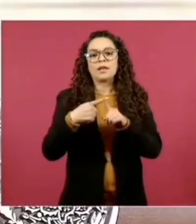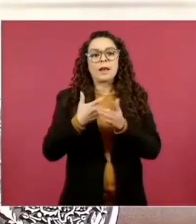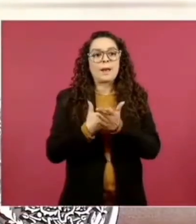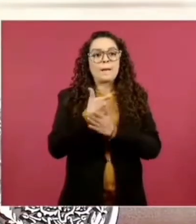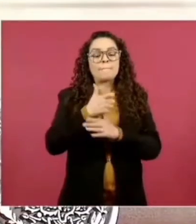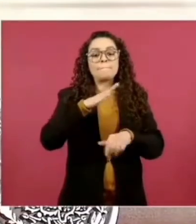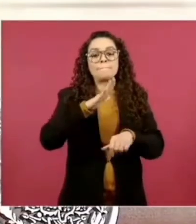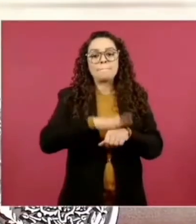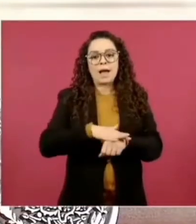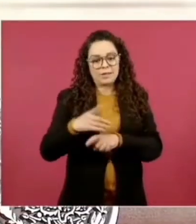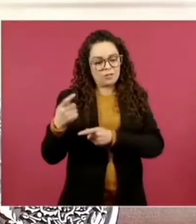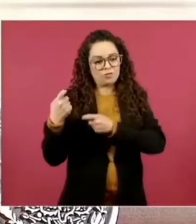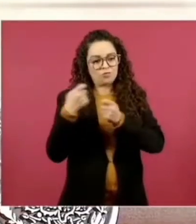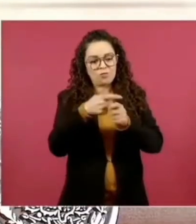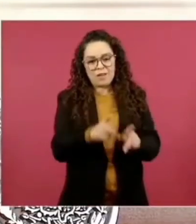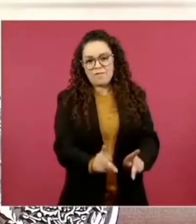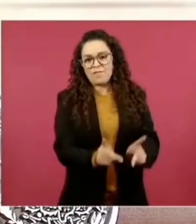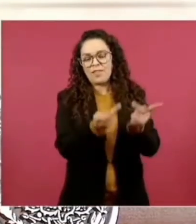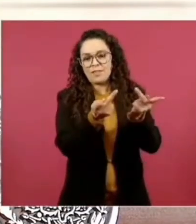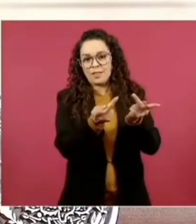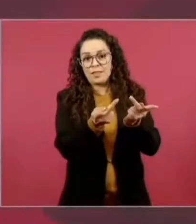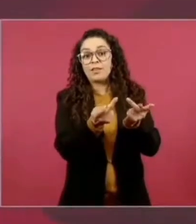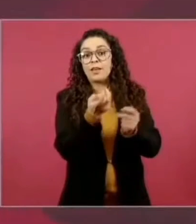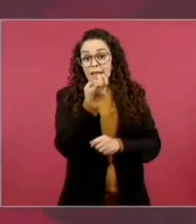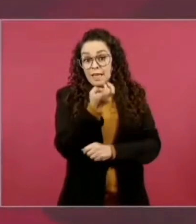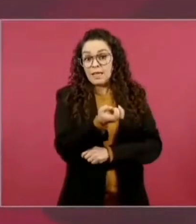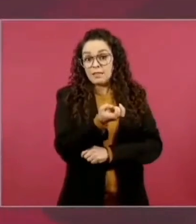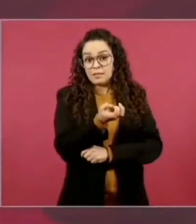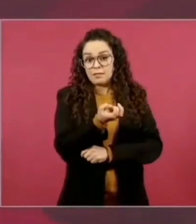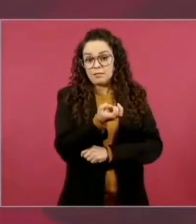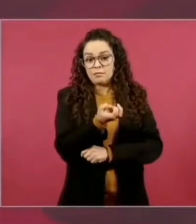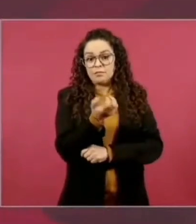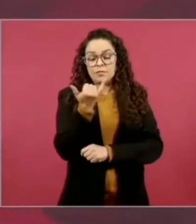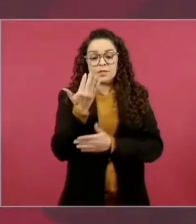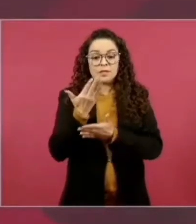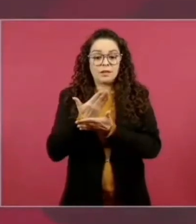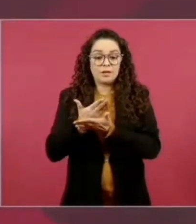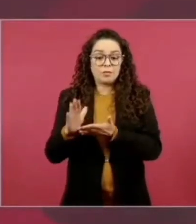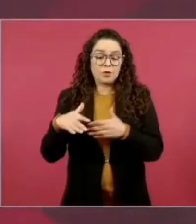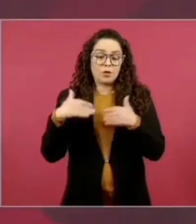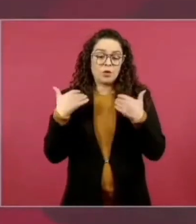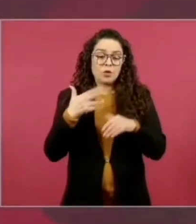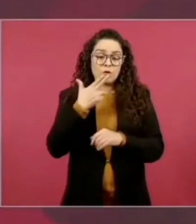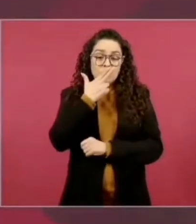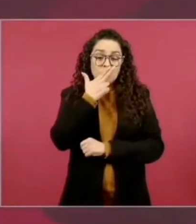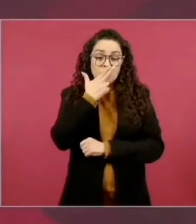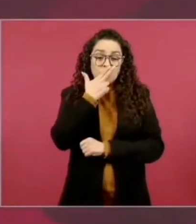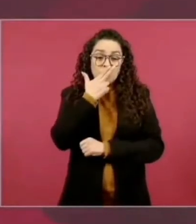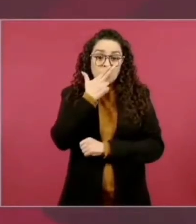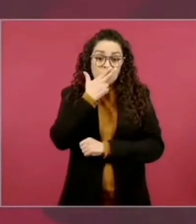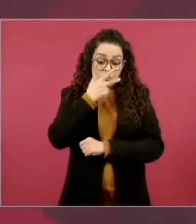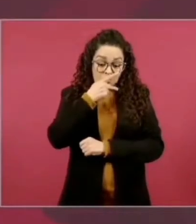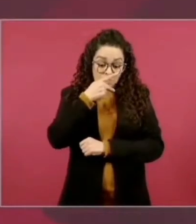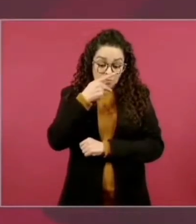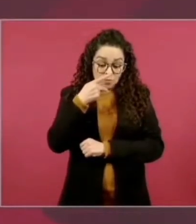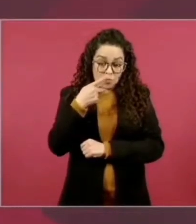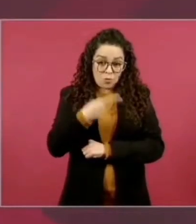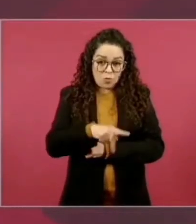un patrimonio cultural, histórico, de primer orden,